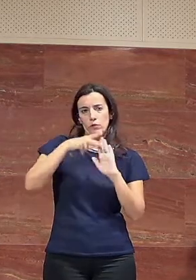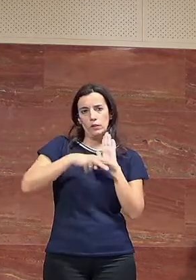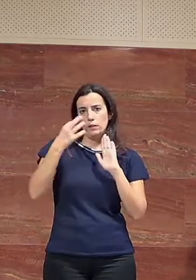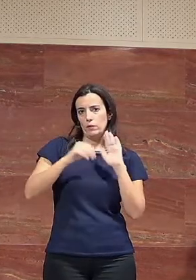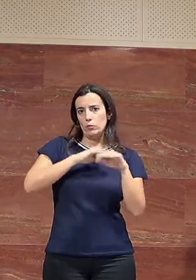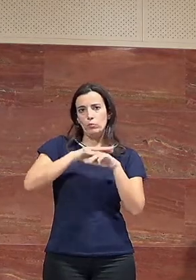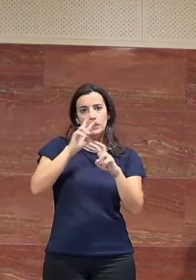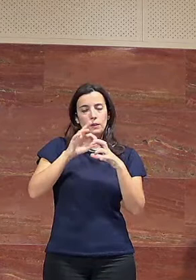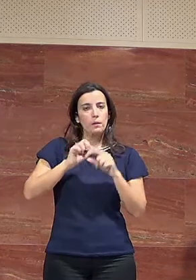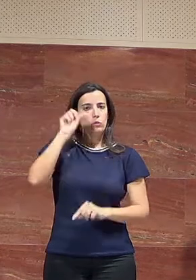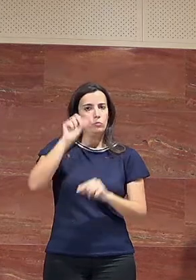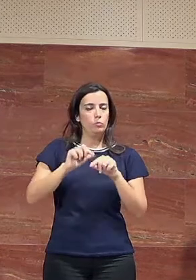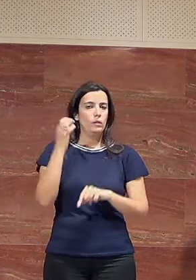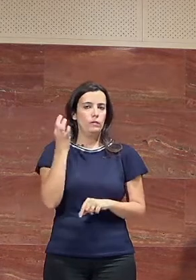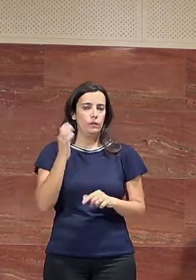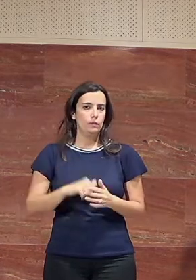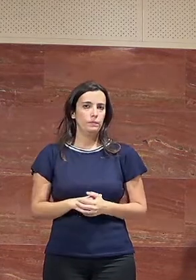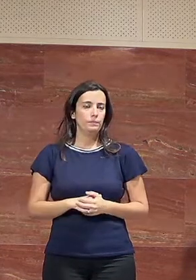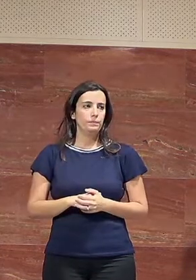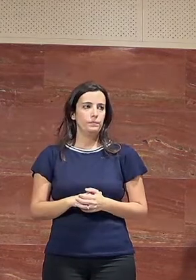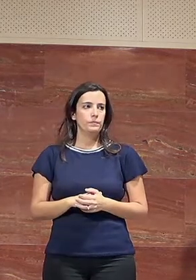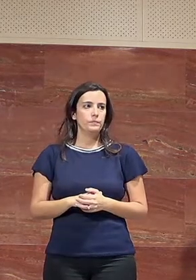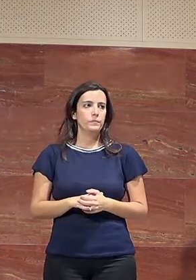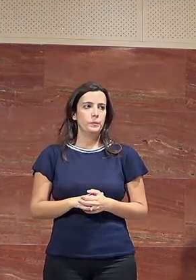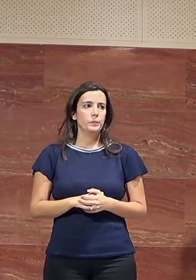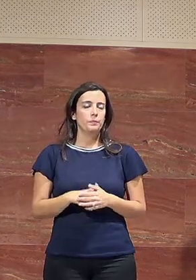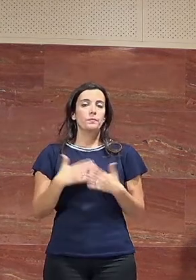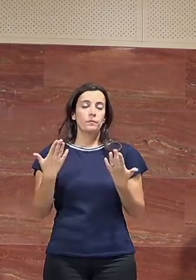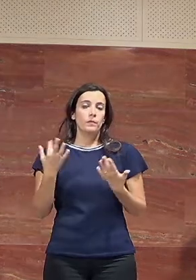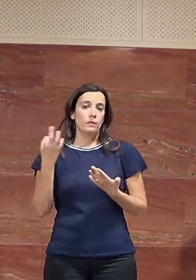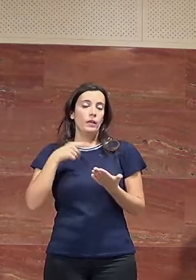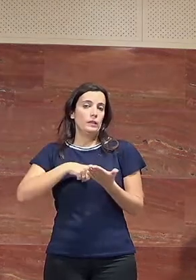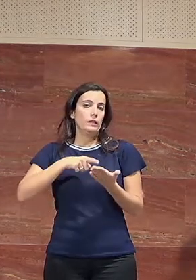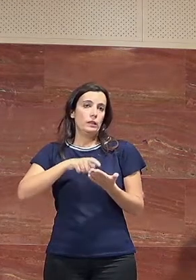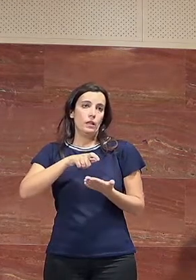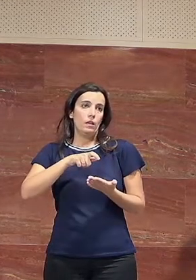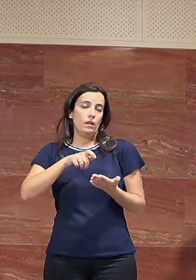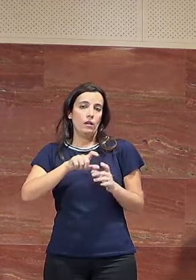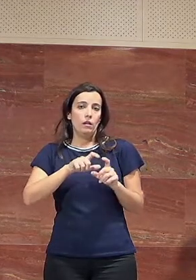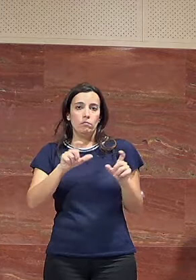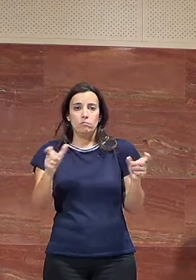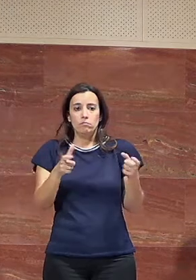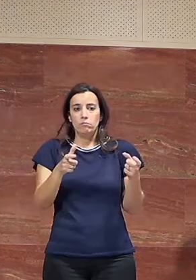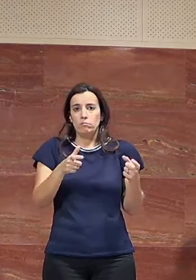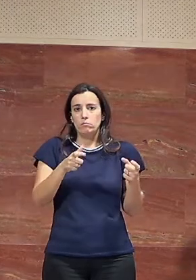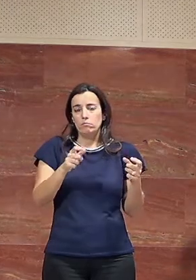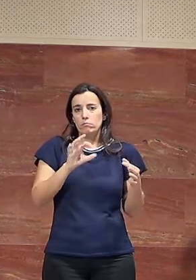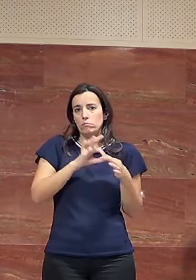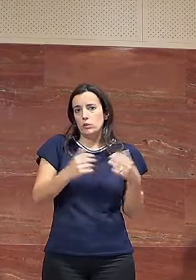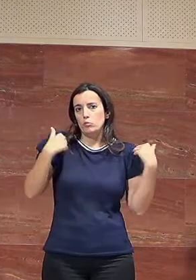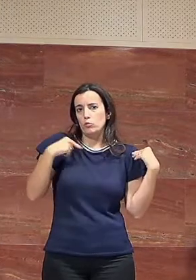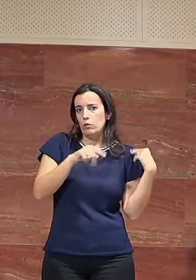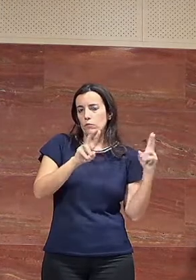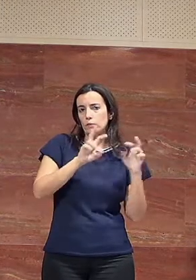cuanto a la altura del volardo. Y bueno, pues yo creo que eso habrá que exigir a quien corresponda que esos volardos sean colocados